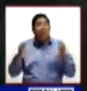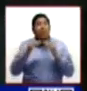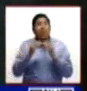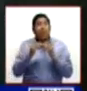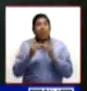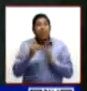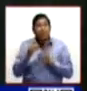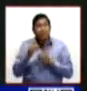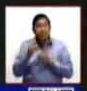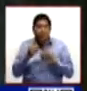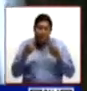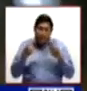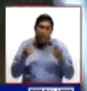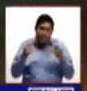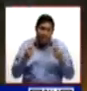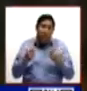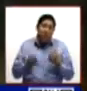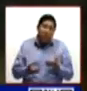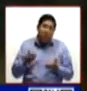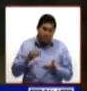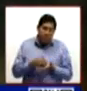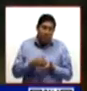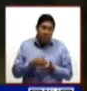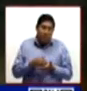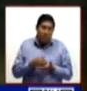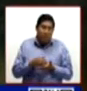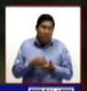es procurar que se restablezca